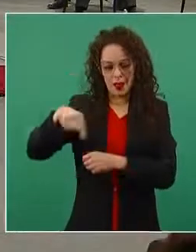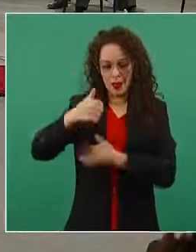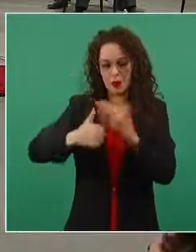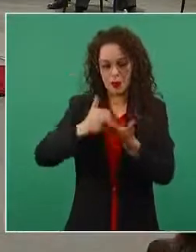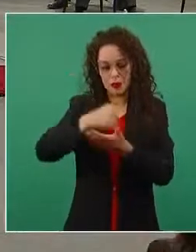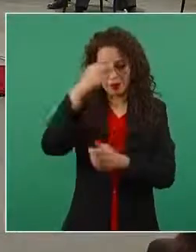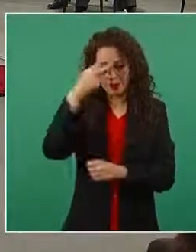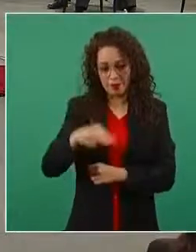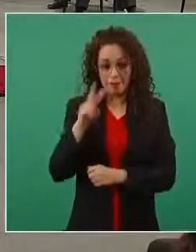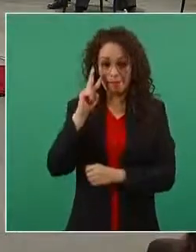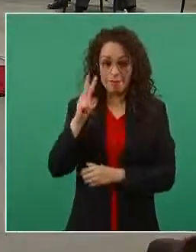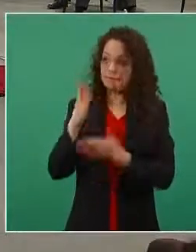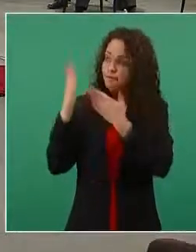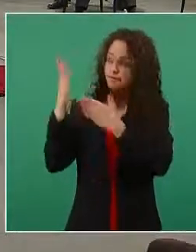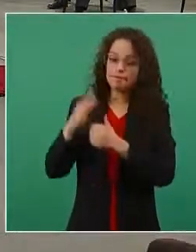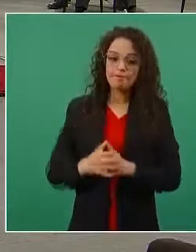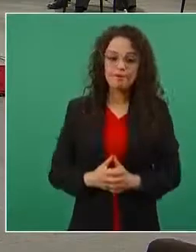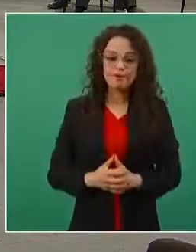decir, Pedro?